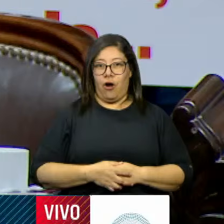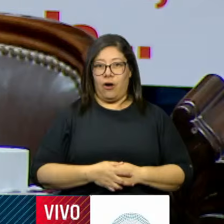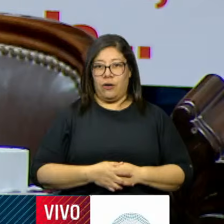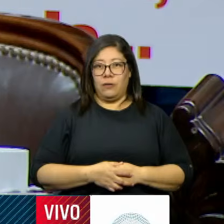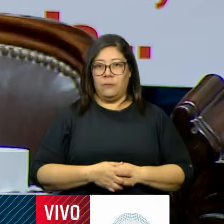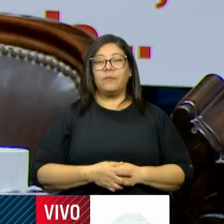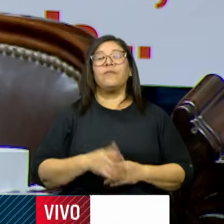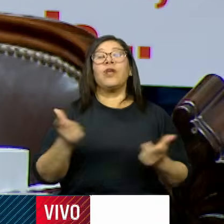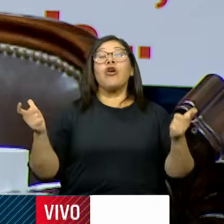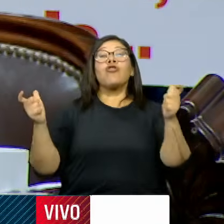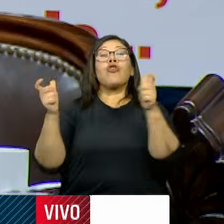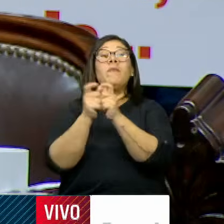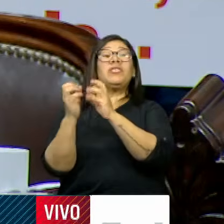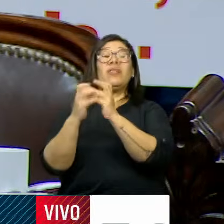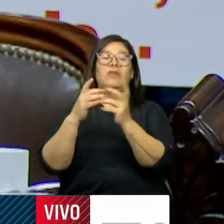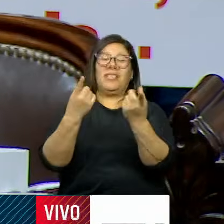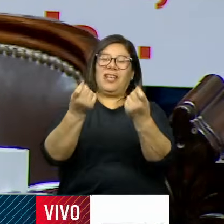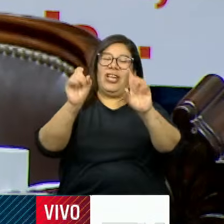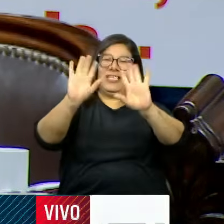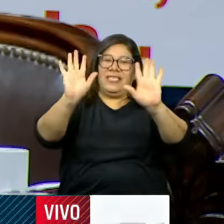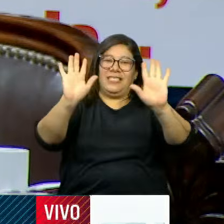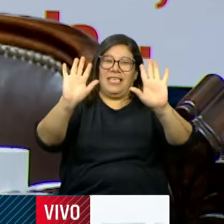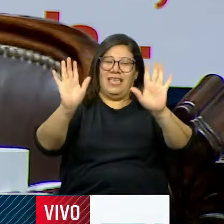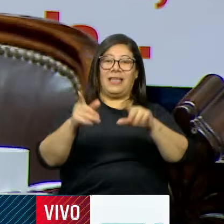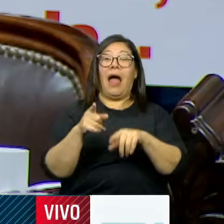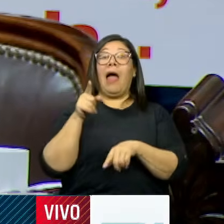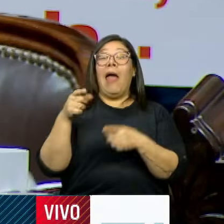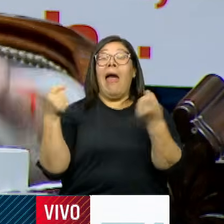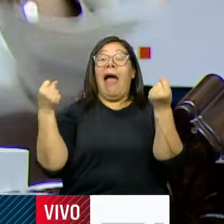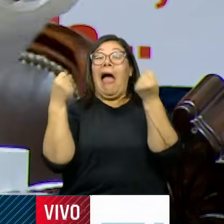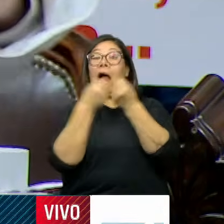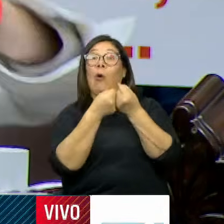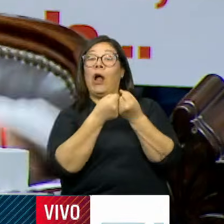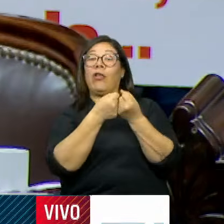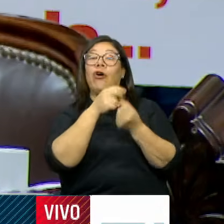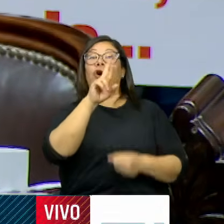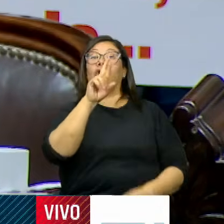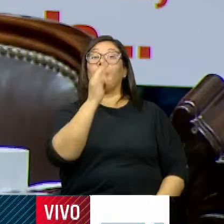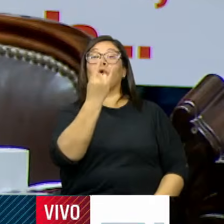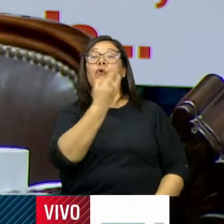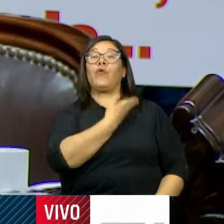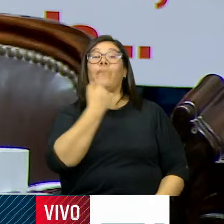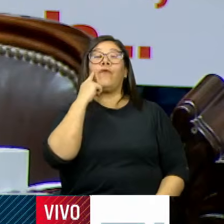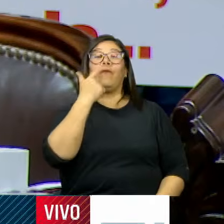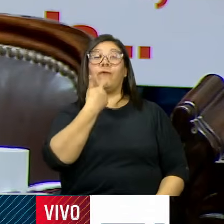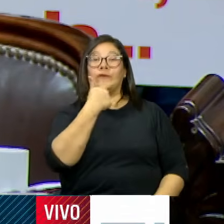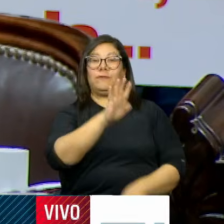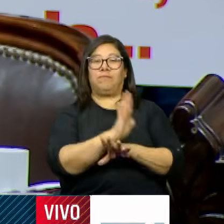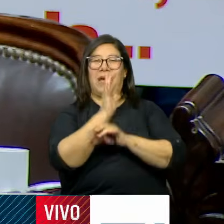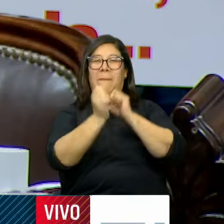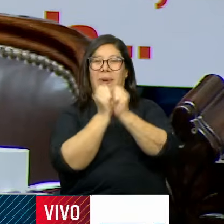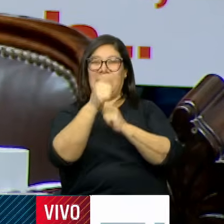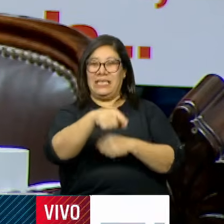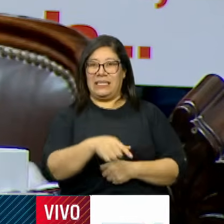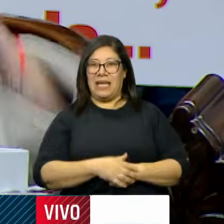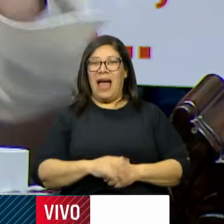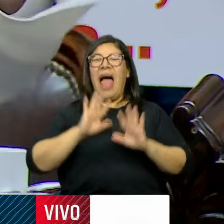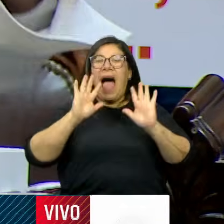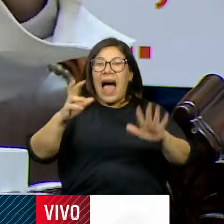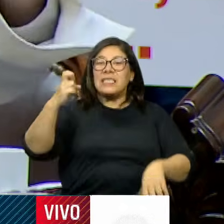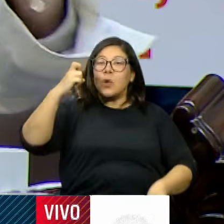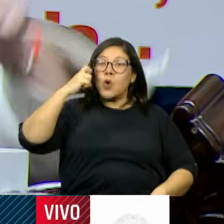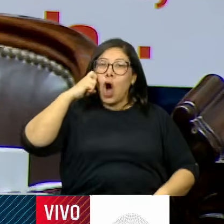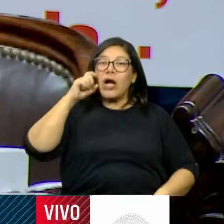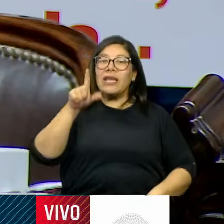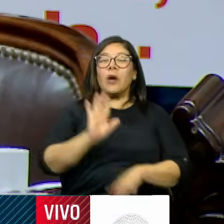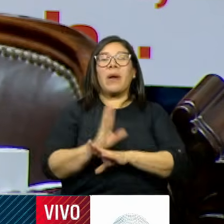en ninguna comisión. Son los arreglitos con Rufus los que impidieron que estén aquí sentados. Ese es el Congreso que le están dando los